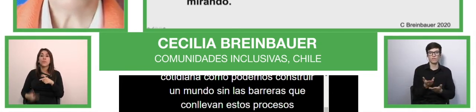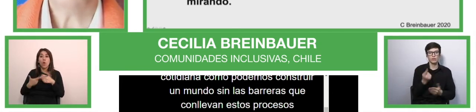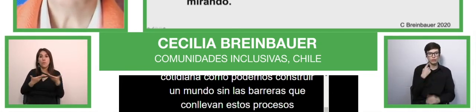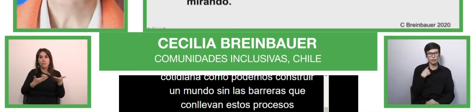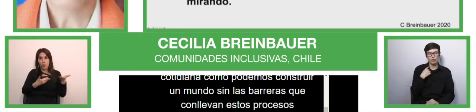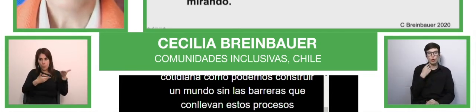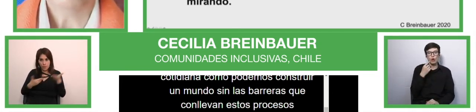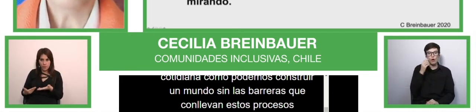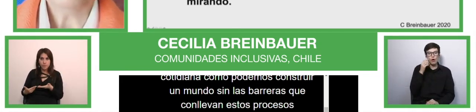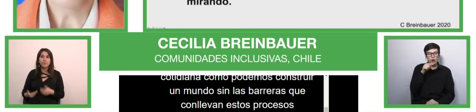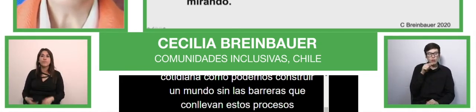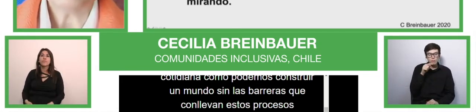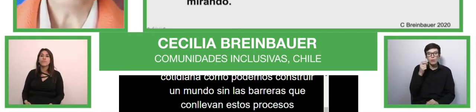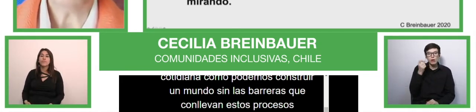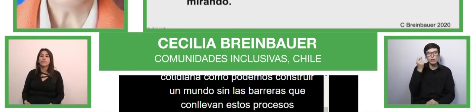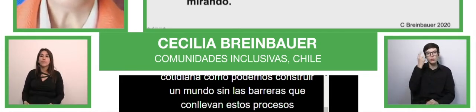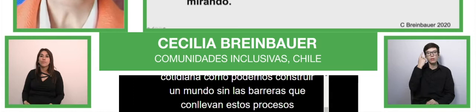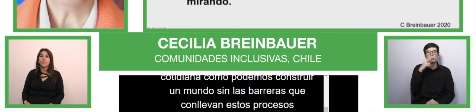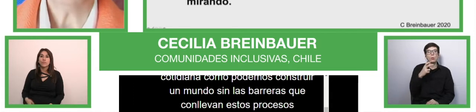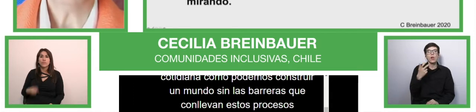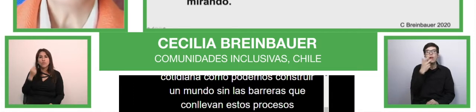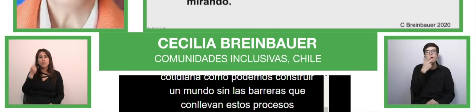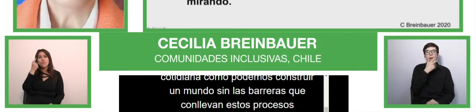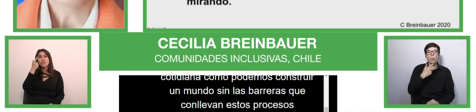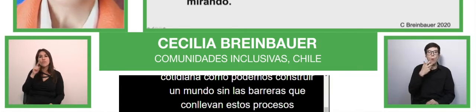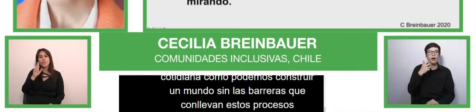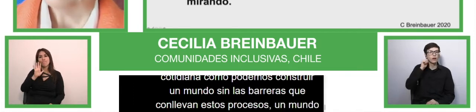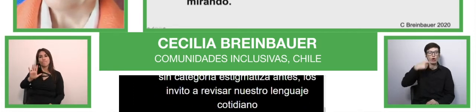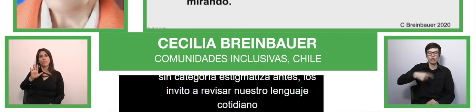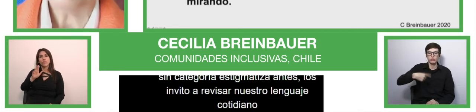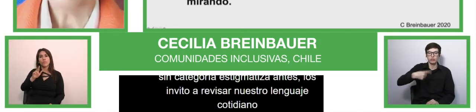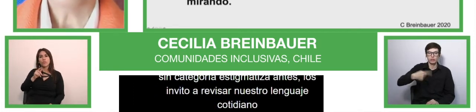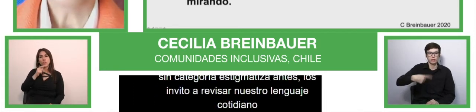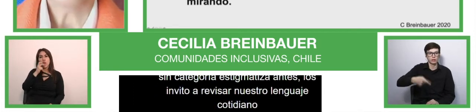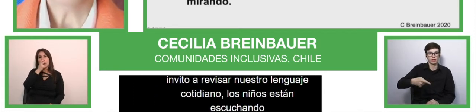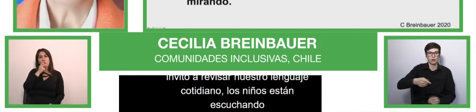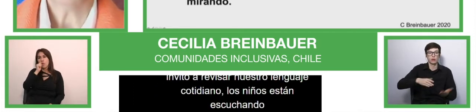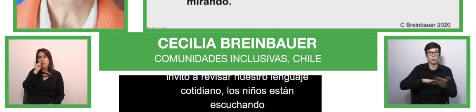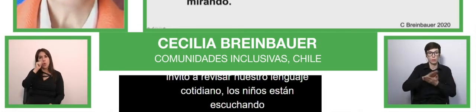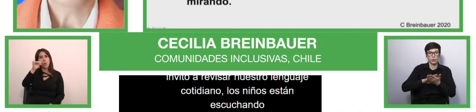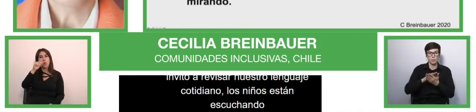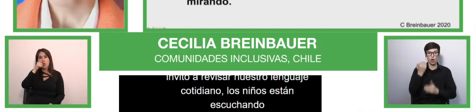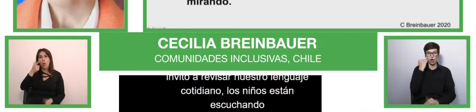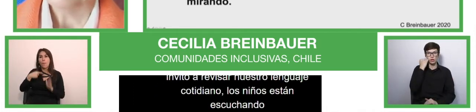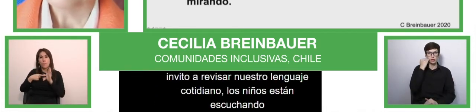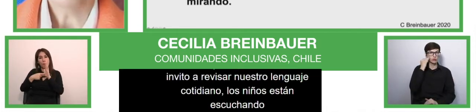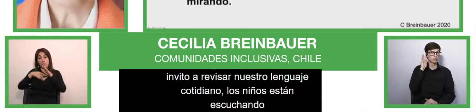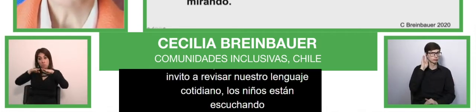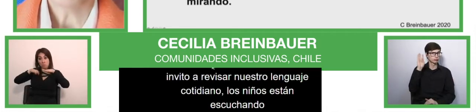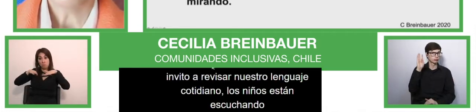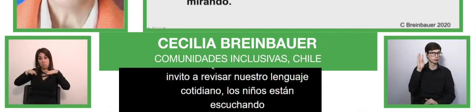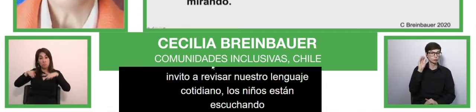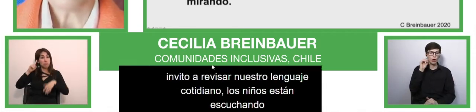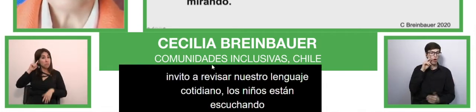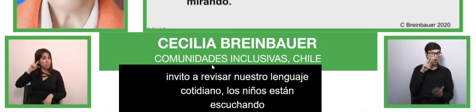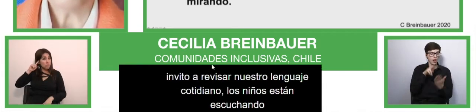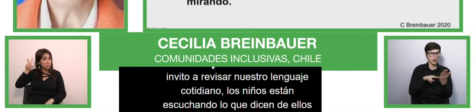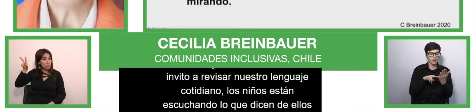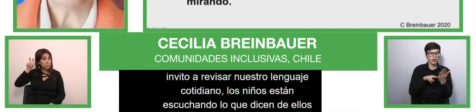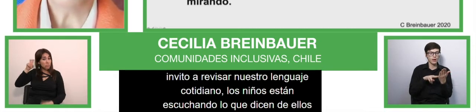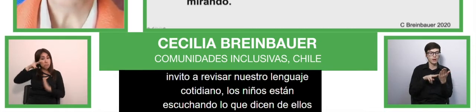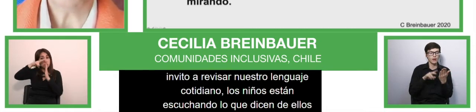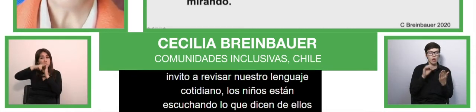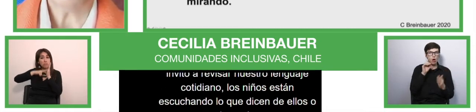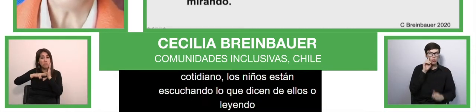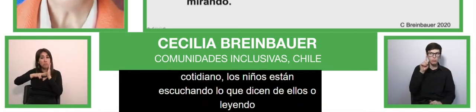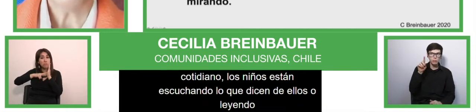cotidiano los niños están escuchando lo que dicen de ellos o leyendo de reojo